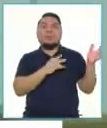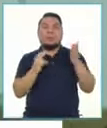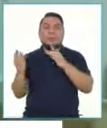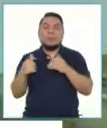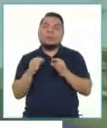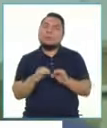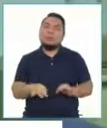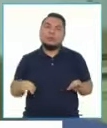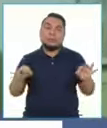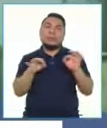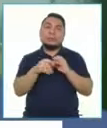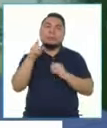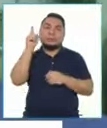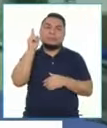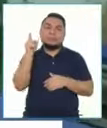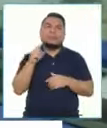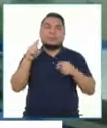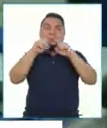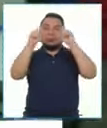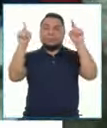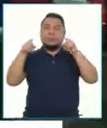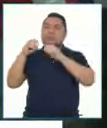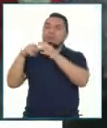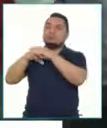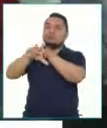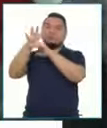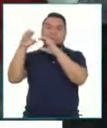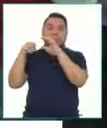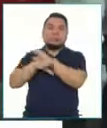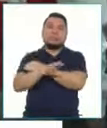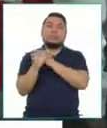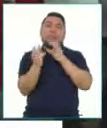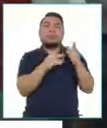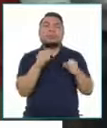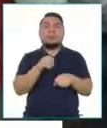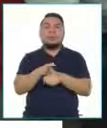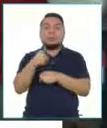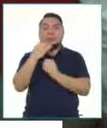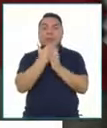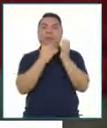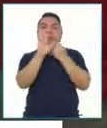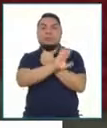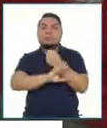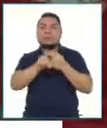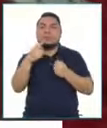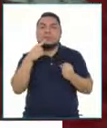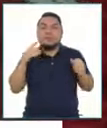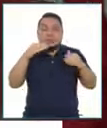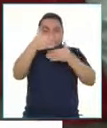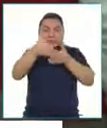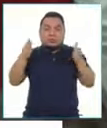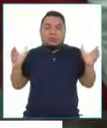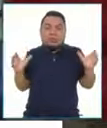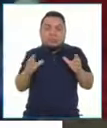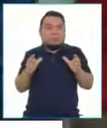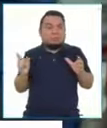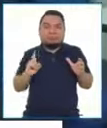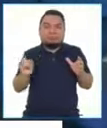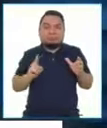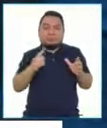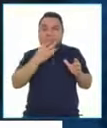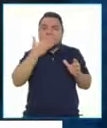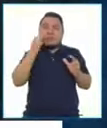importante, teniendo en cuenta que entre las recomendaciones de bioseguridad se precisa